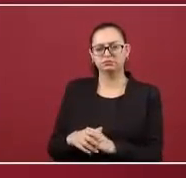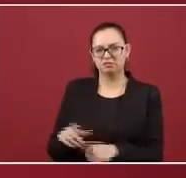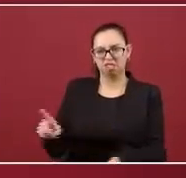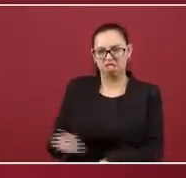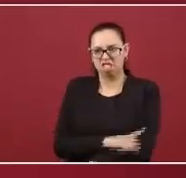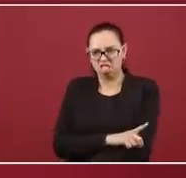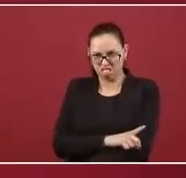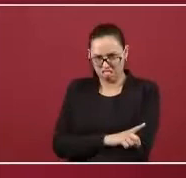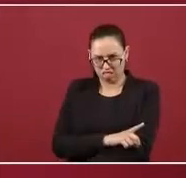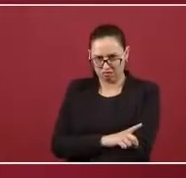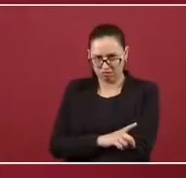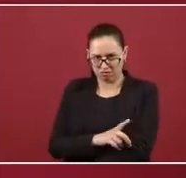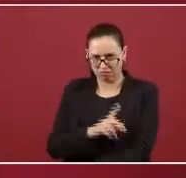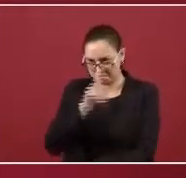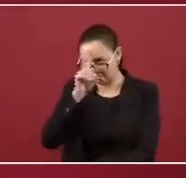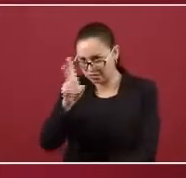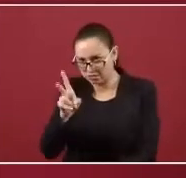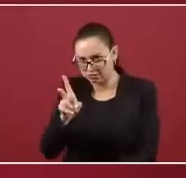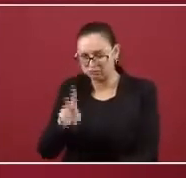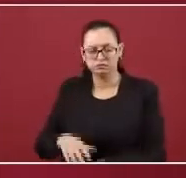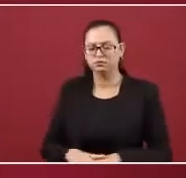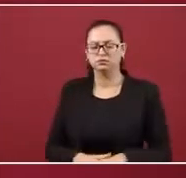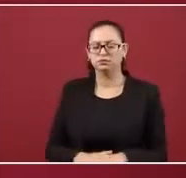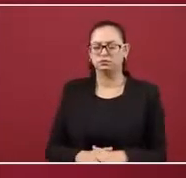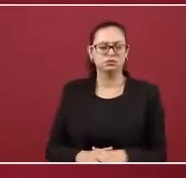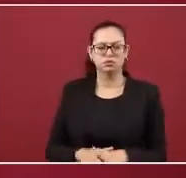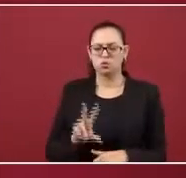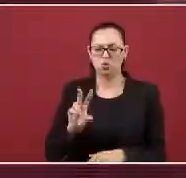vengativos, que no vamos a